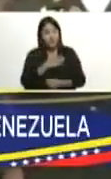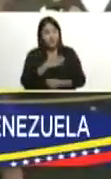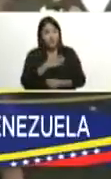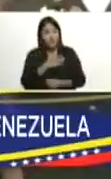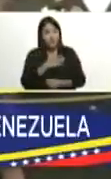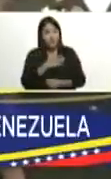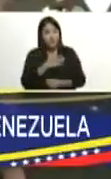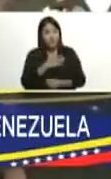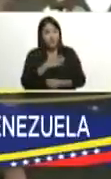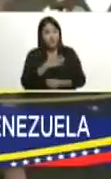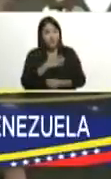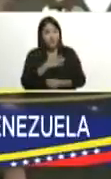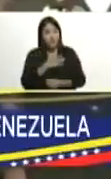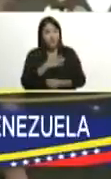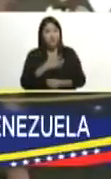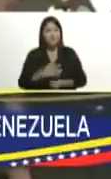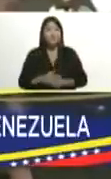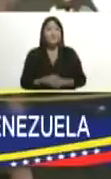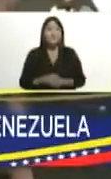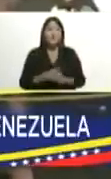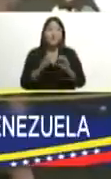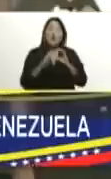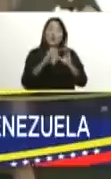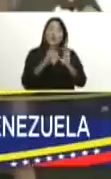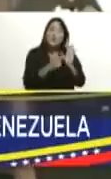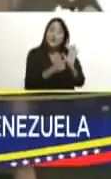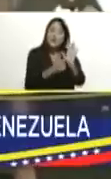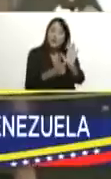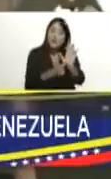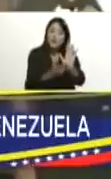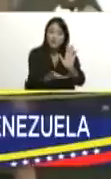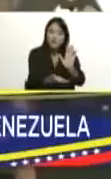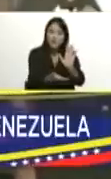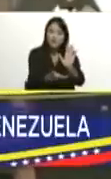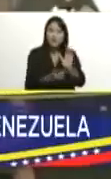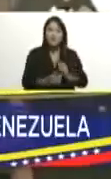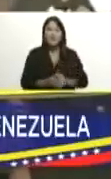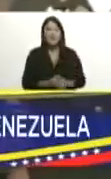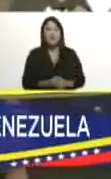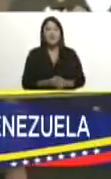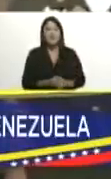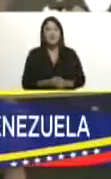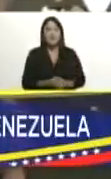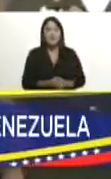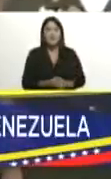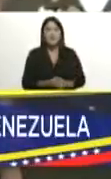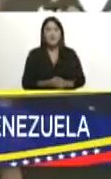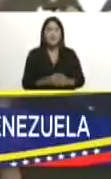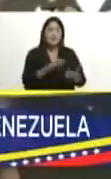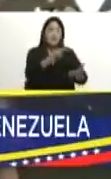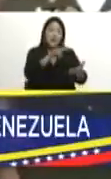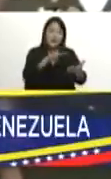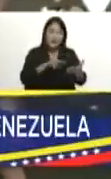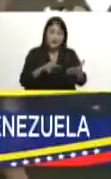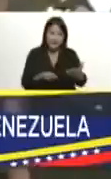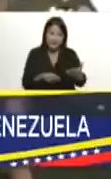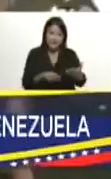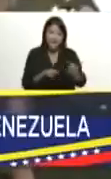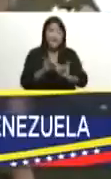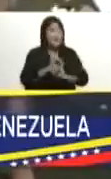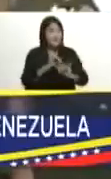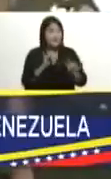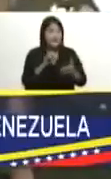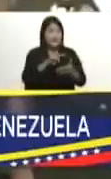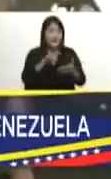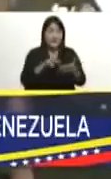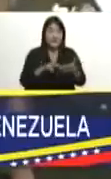he traído un comunicado para la lectura. Después de esa lectura, que haremos desde